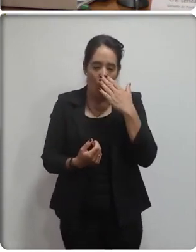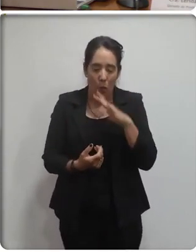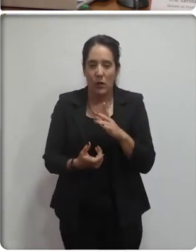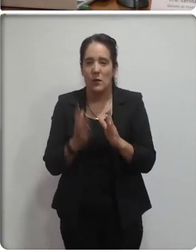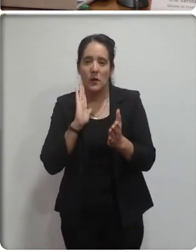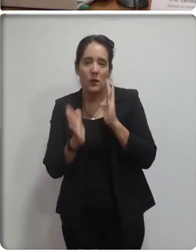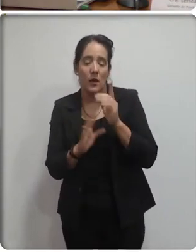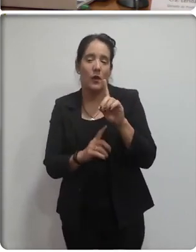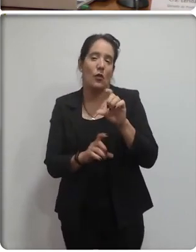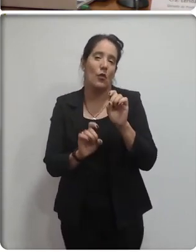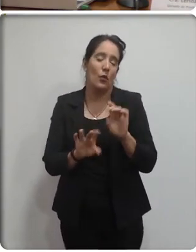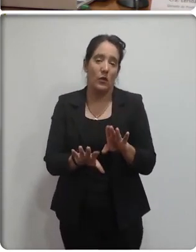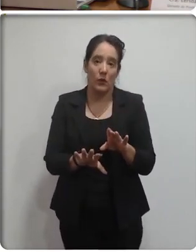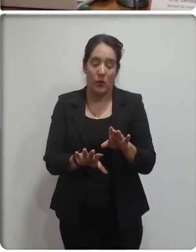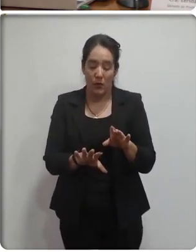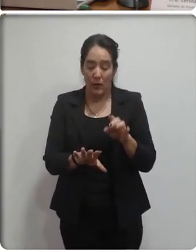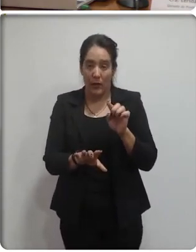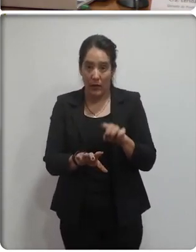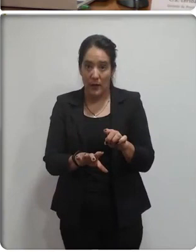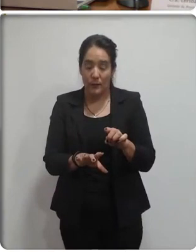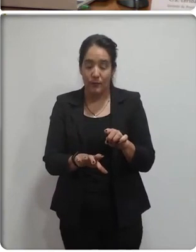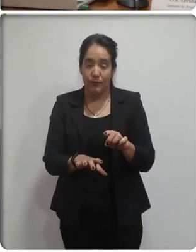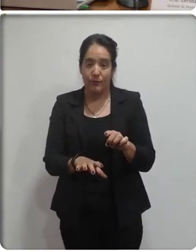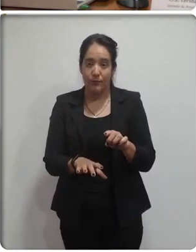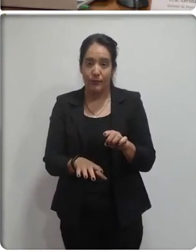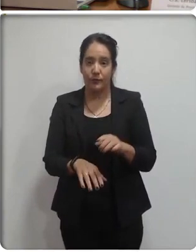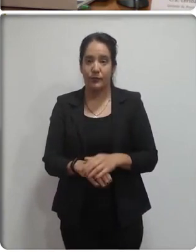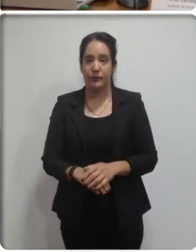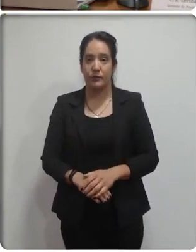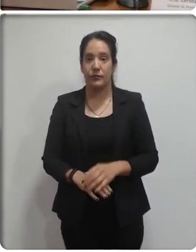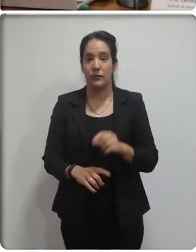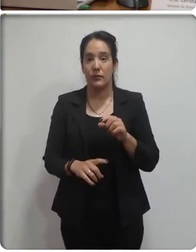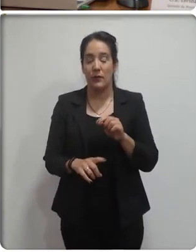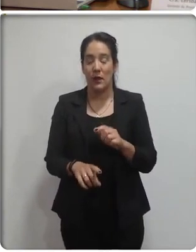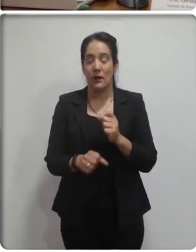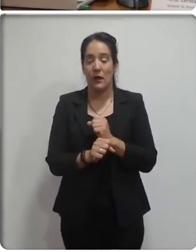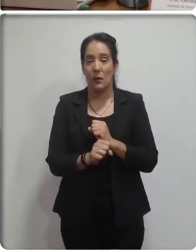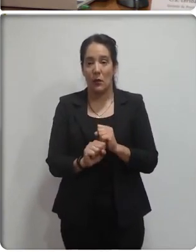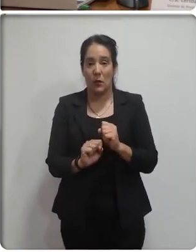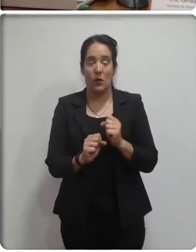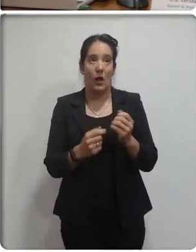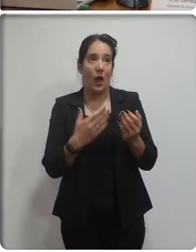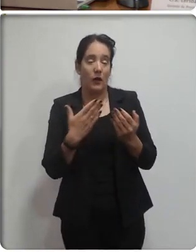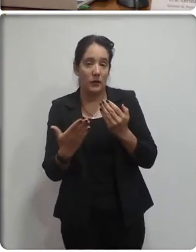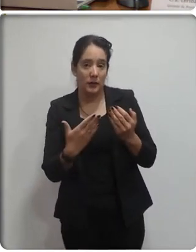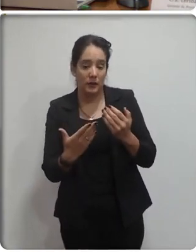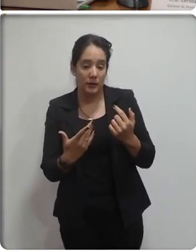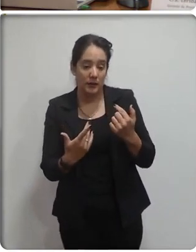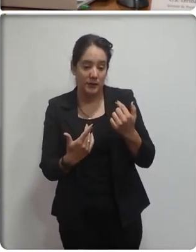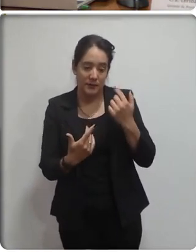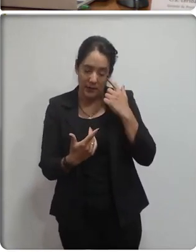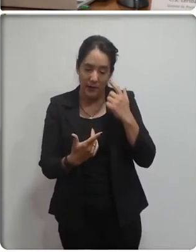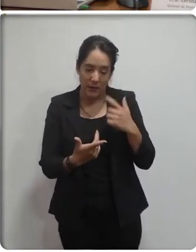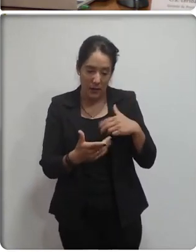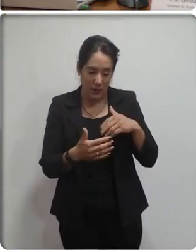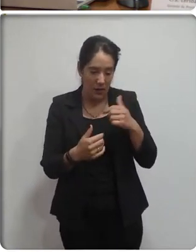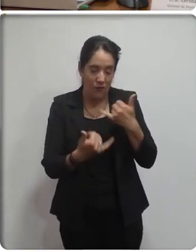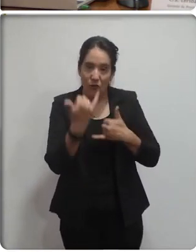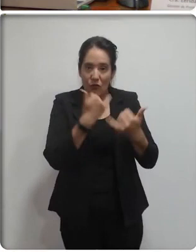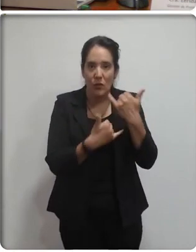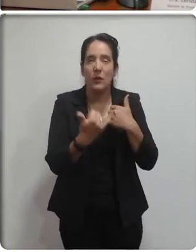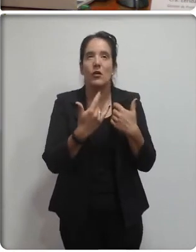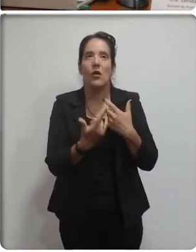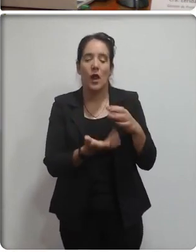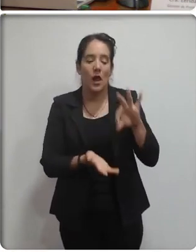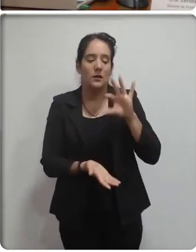actuación. De ahí de alguna manera también tuvimos que depurar de alguna manera esa base de datos para poder